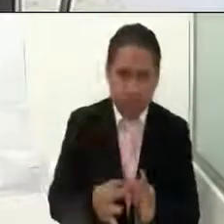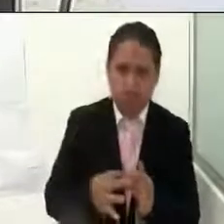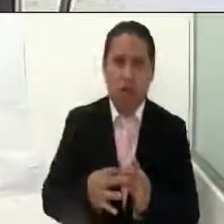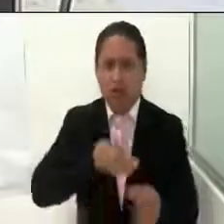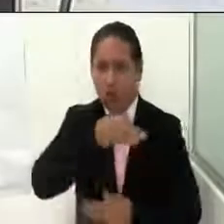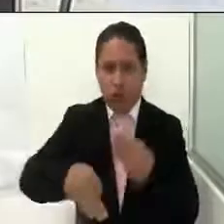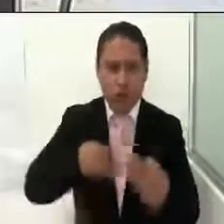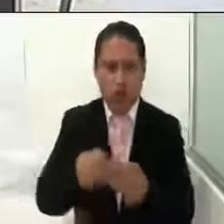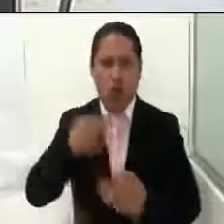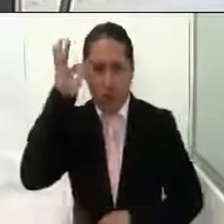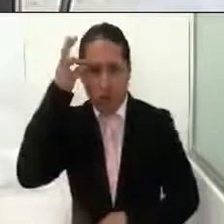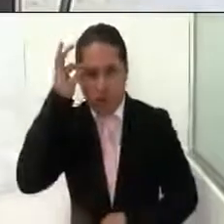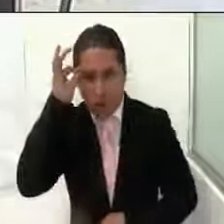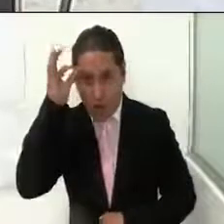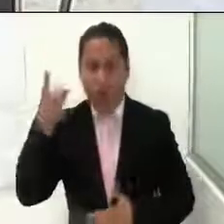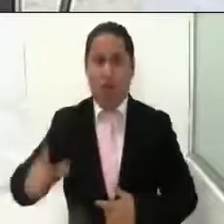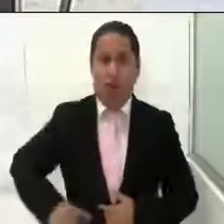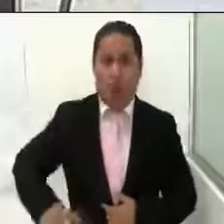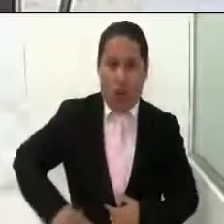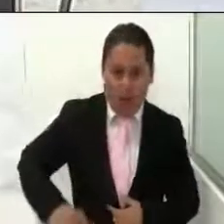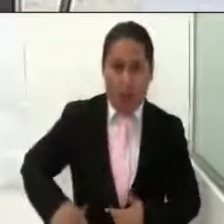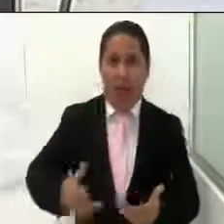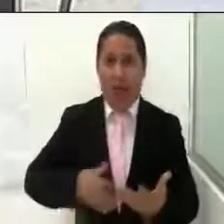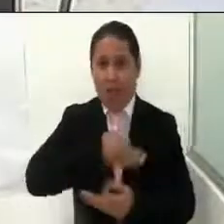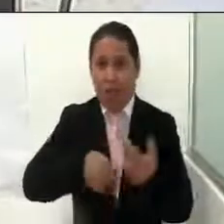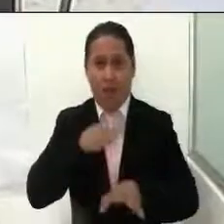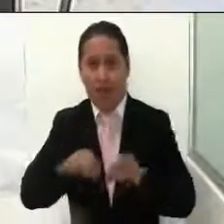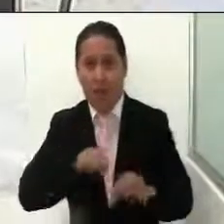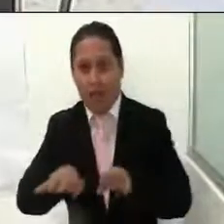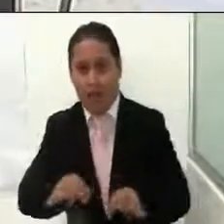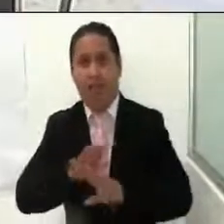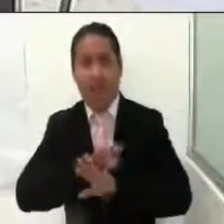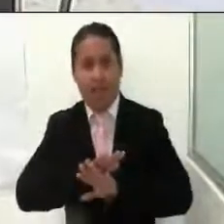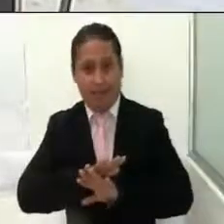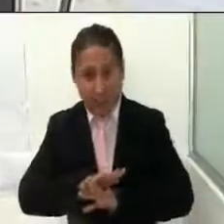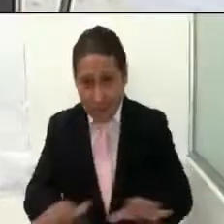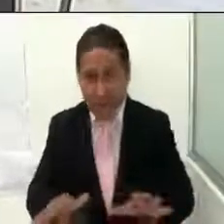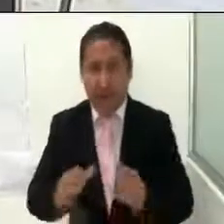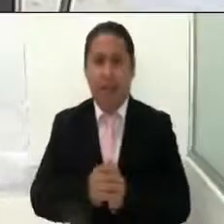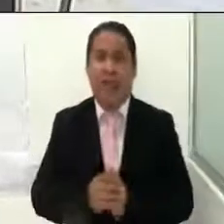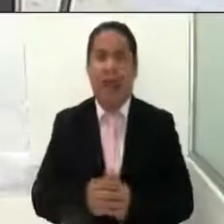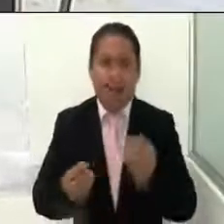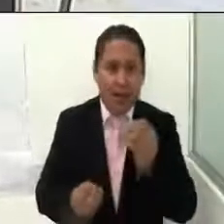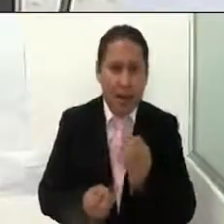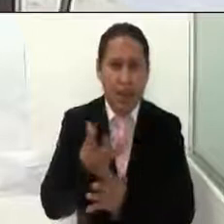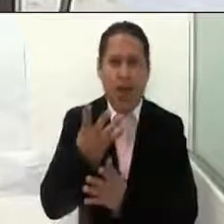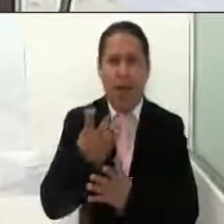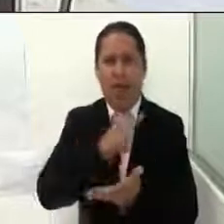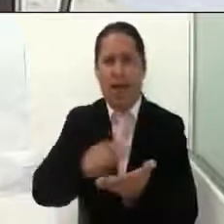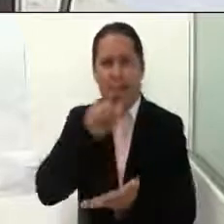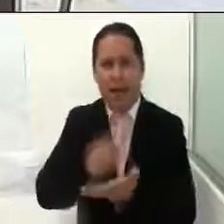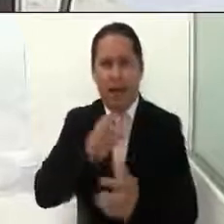servidores públicos del estado de chiapas dando cabida a la expedición de una nueva en una nueva ley de